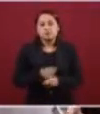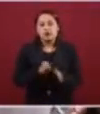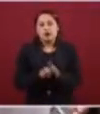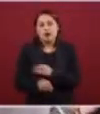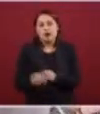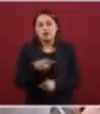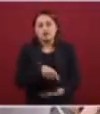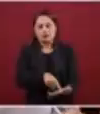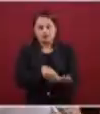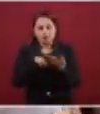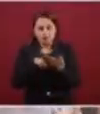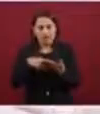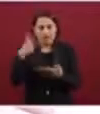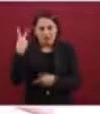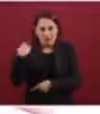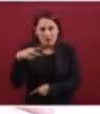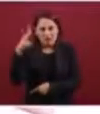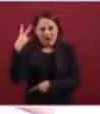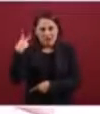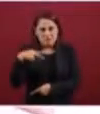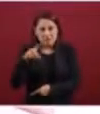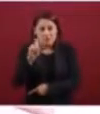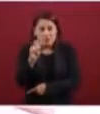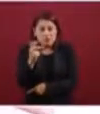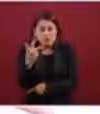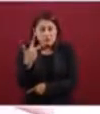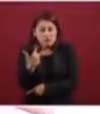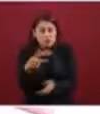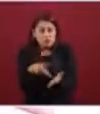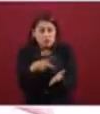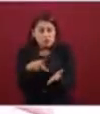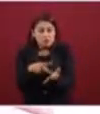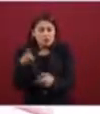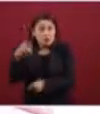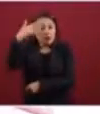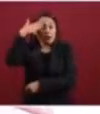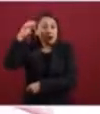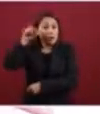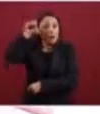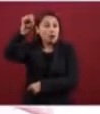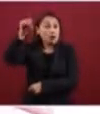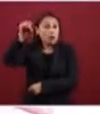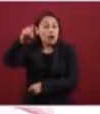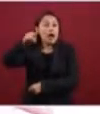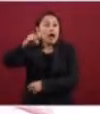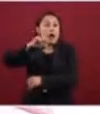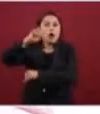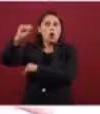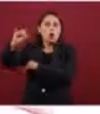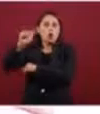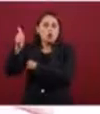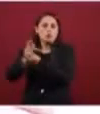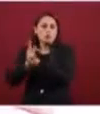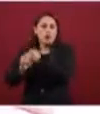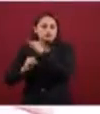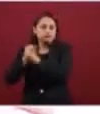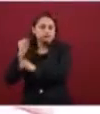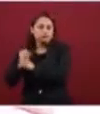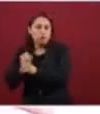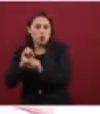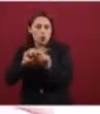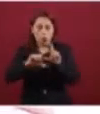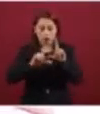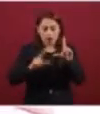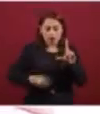en viajes, 28 viajes de líder sindical, pues internacionales y nacionales. No